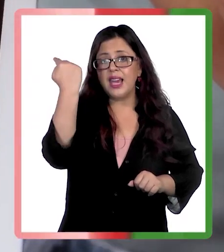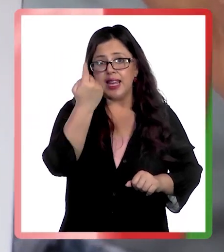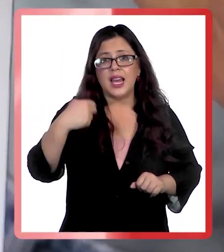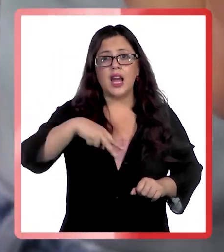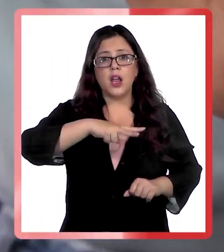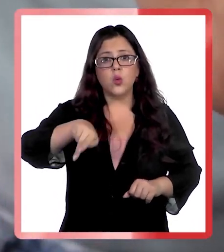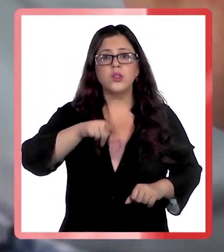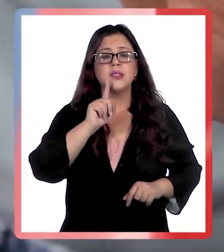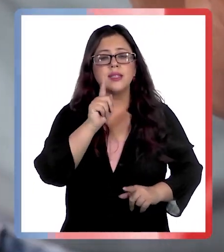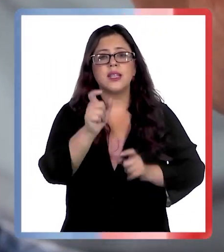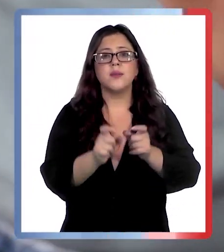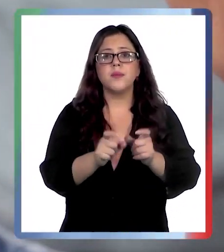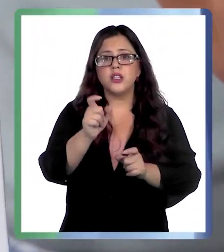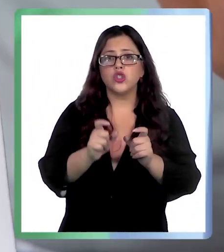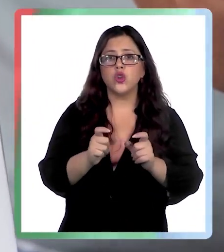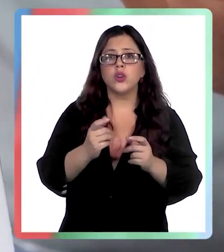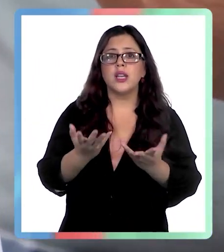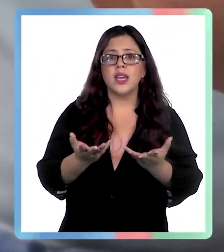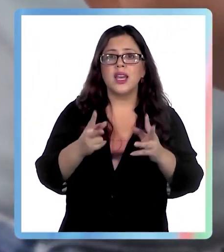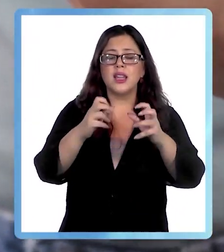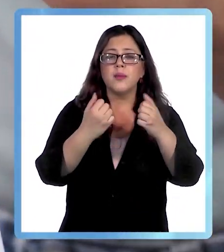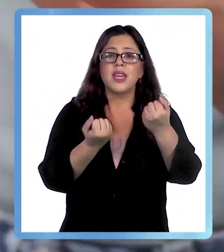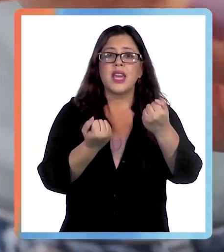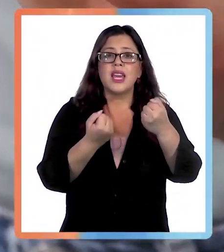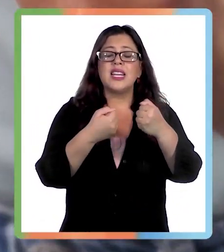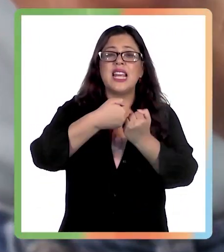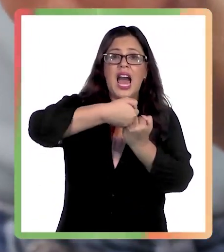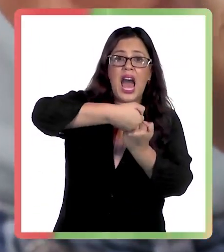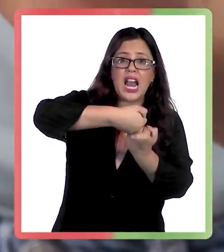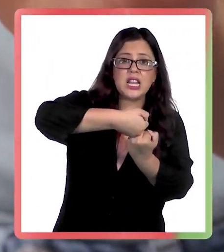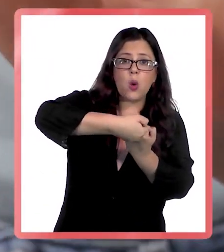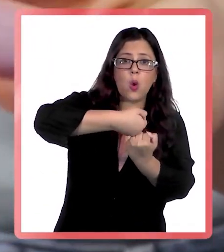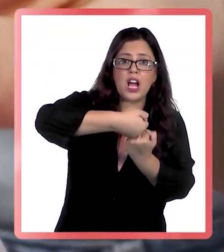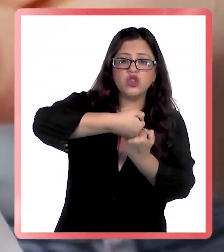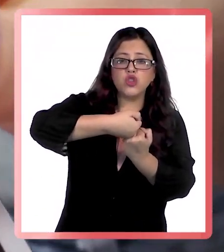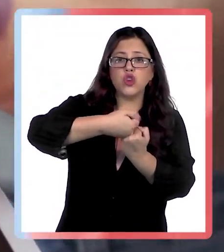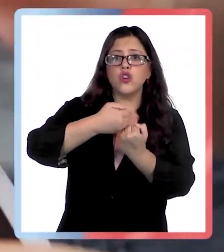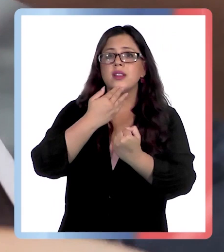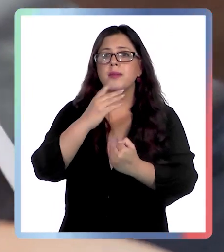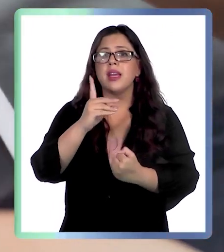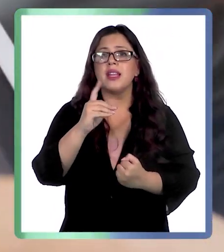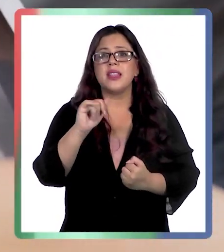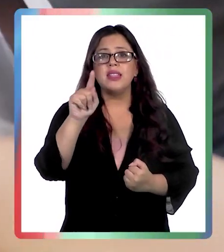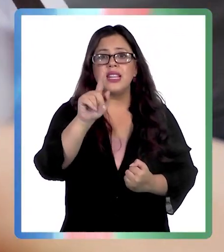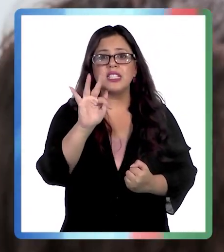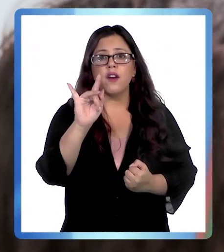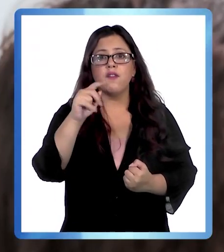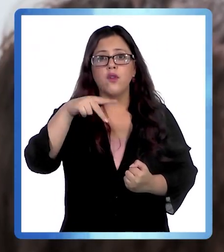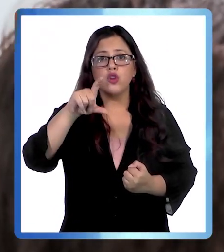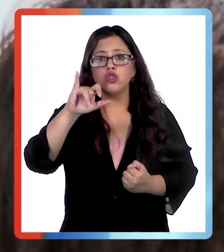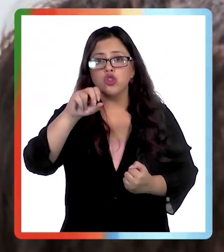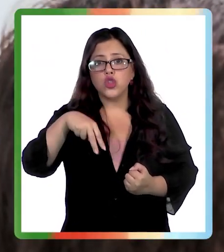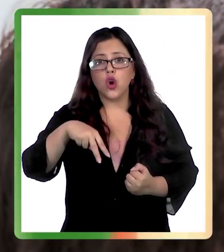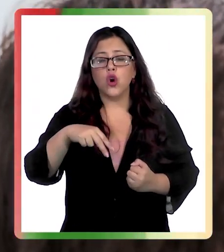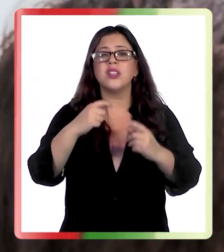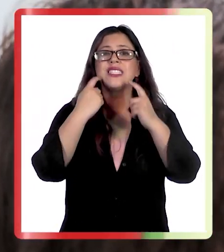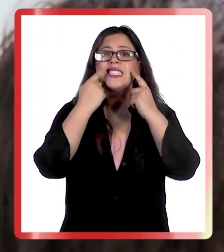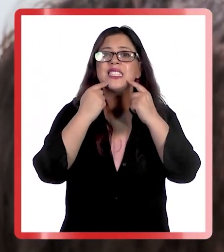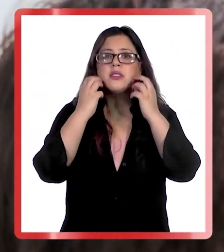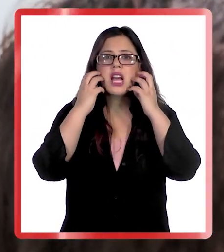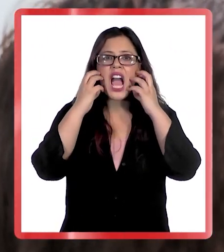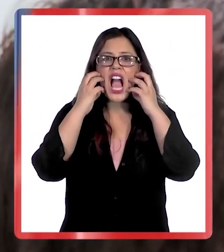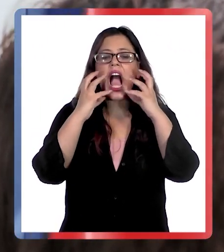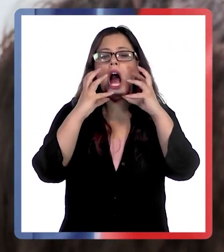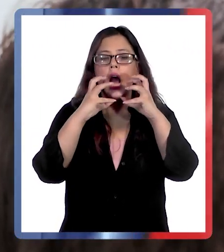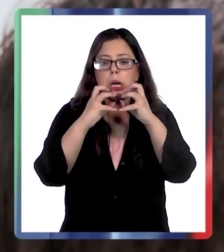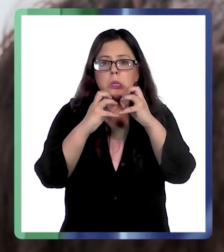clínica Contamos con especialistas en articulación en disfunción mandibular para tratar todos los